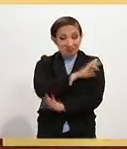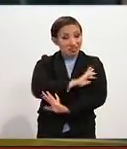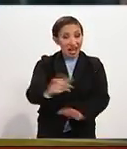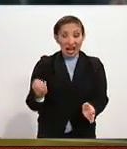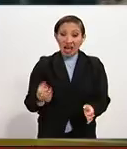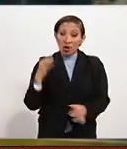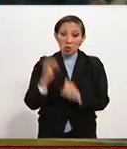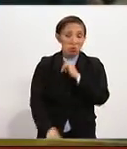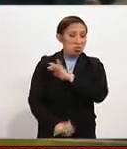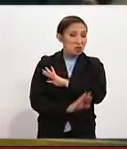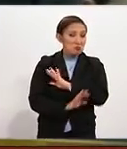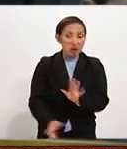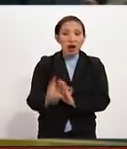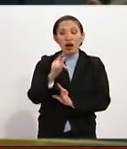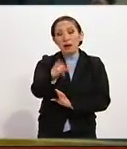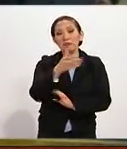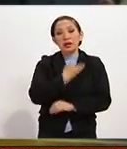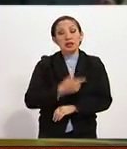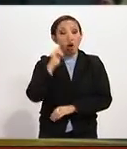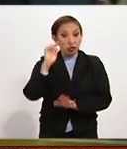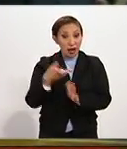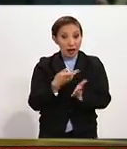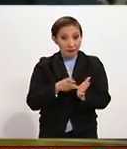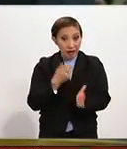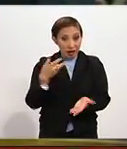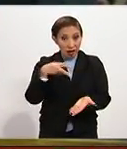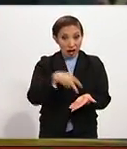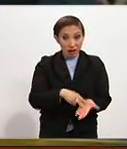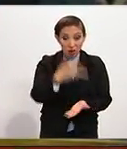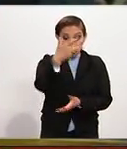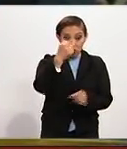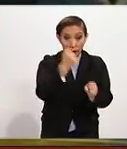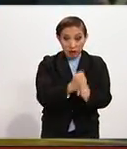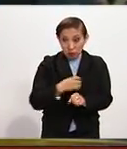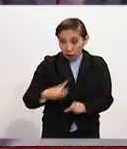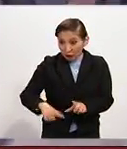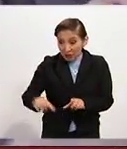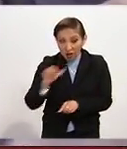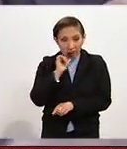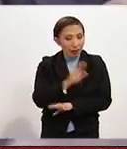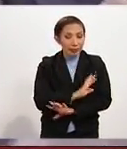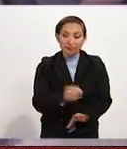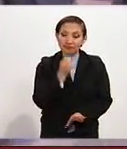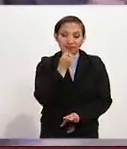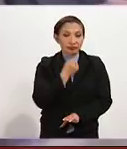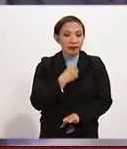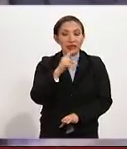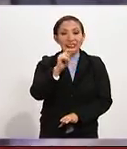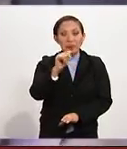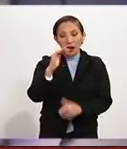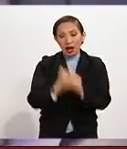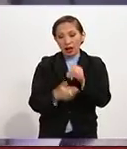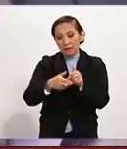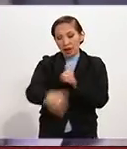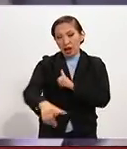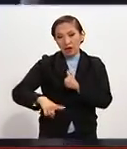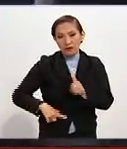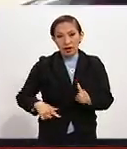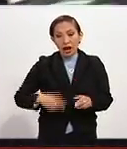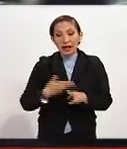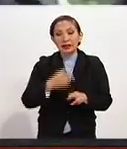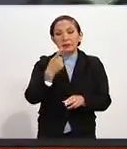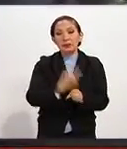manera definitiva, Rousseff no podrá ocupar ningún cargo en 8 años y será Temer quien complete el mandato hasta